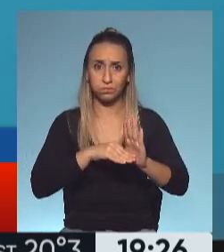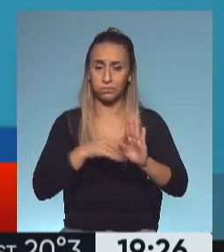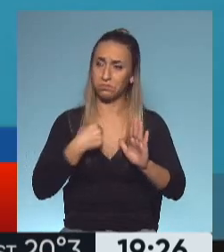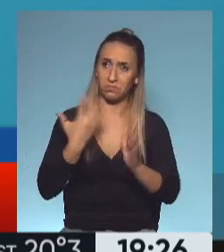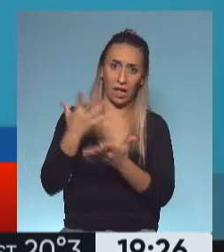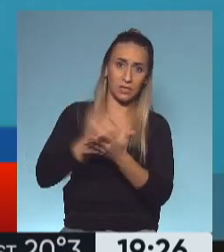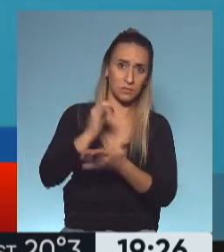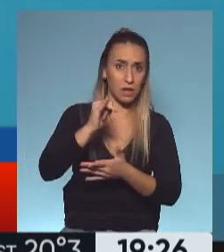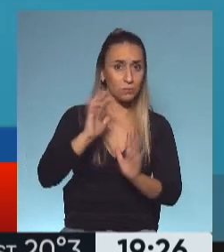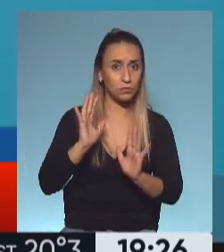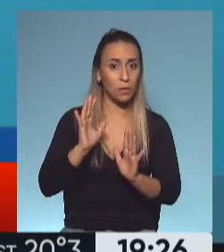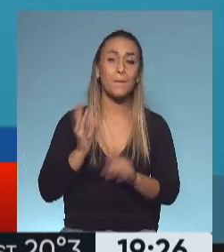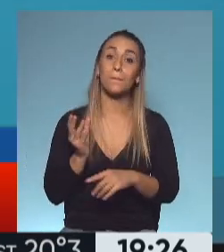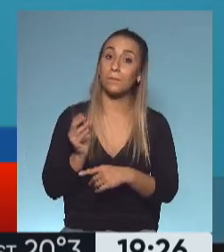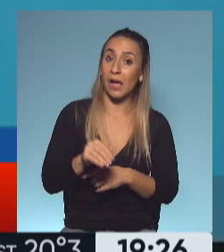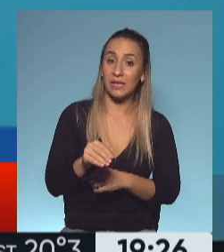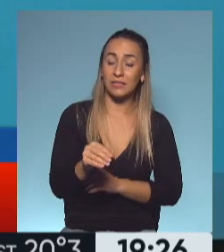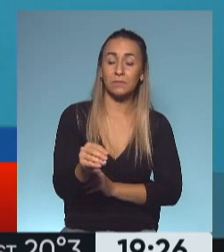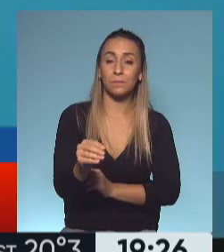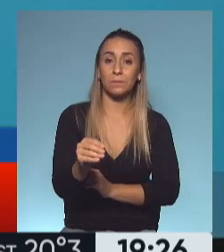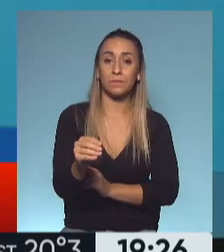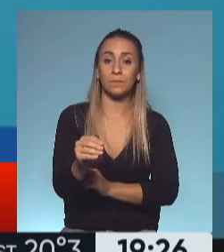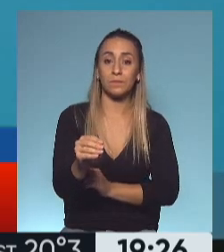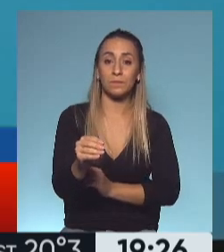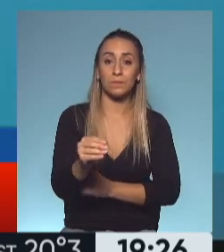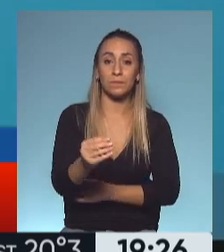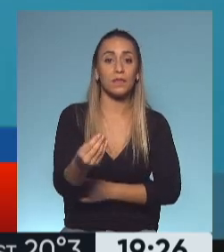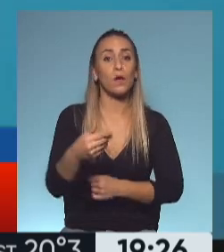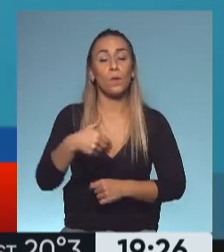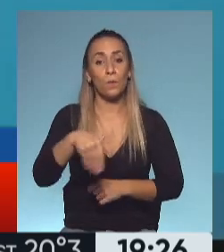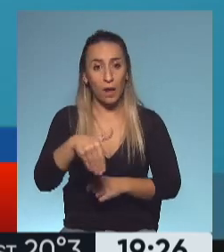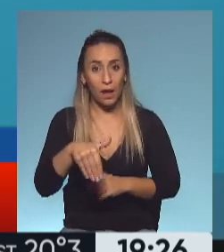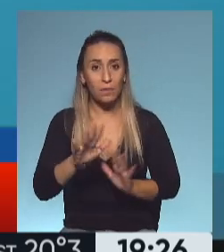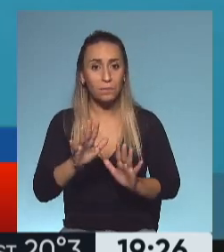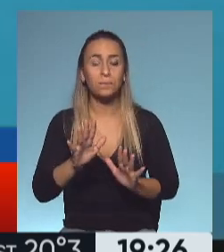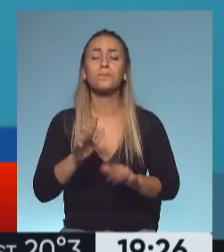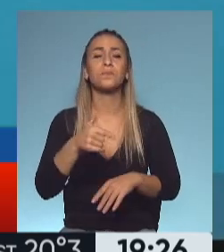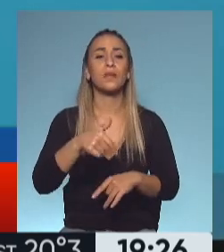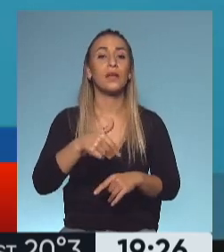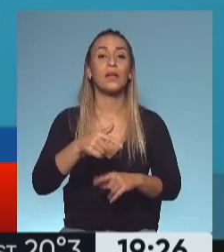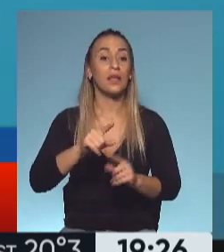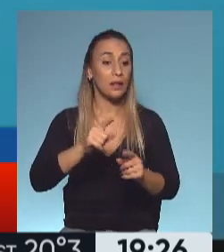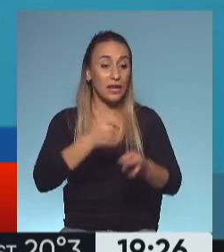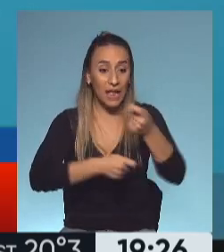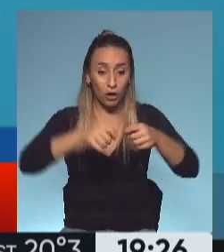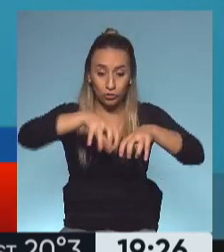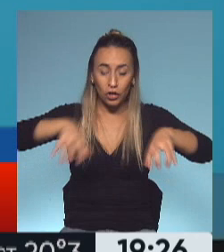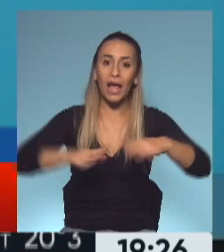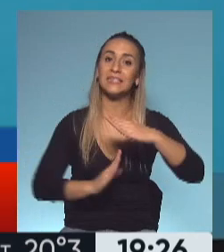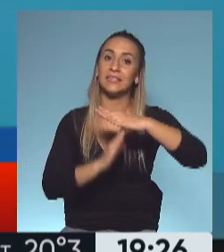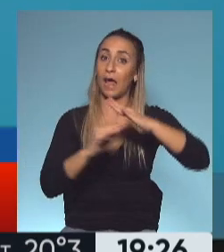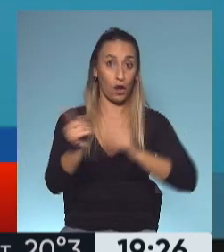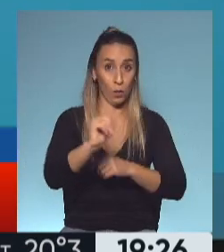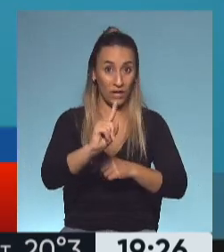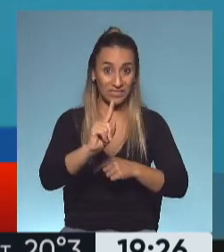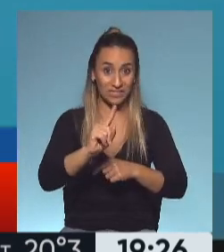para agregar es que vamos a pasar a un régimen de entrega fuera de los locales no esenciales de